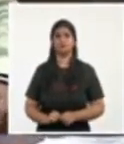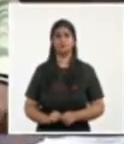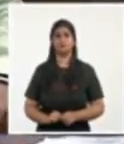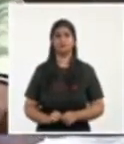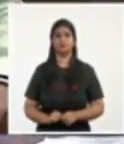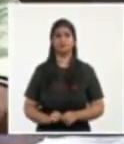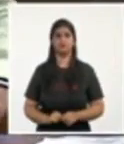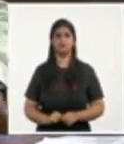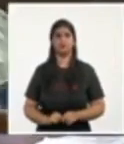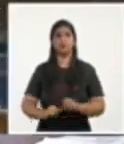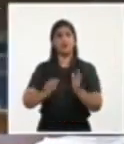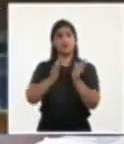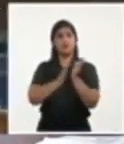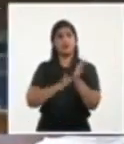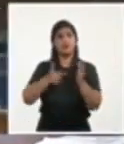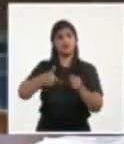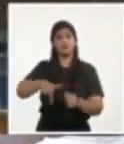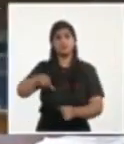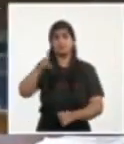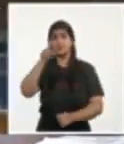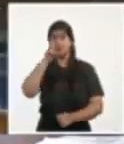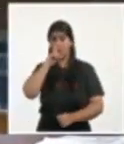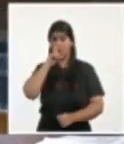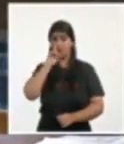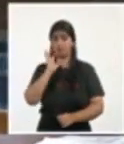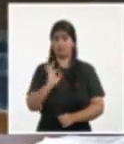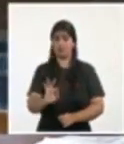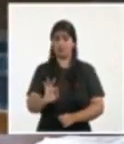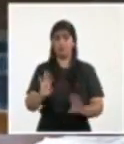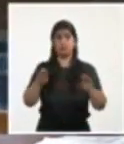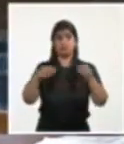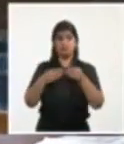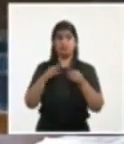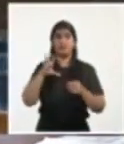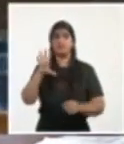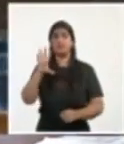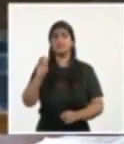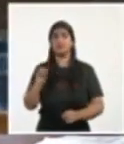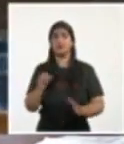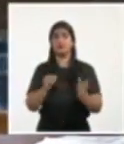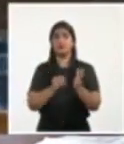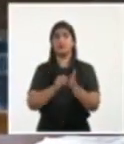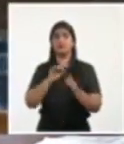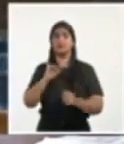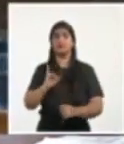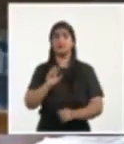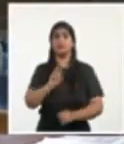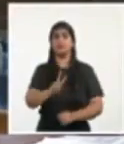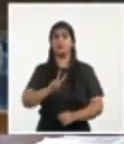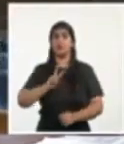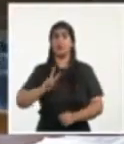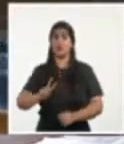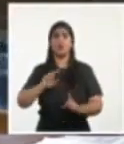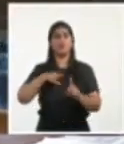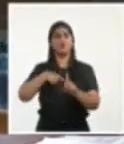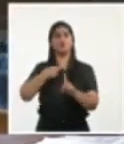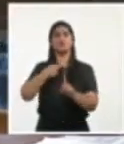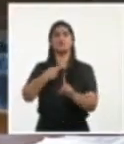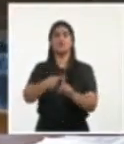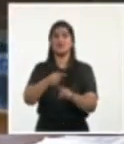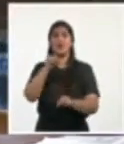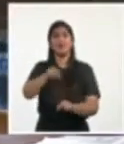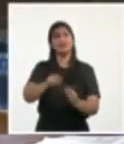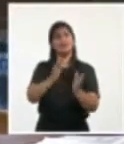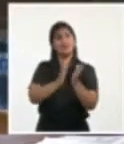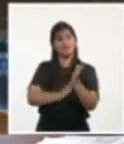En el mes de junio terminó con 50.622 casos confirmados, y ya solo en los primeros días del